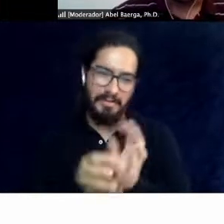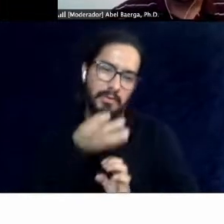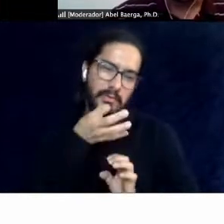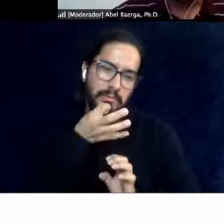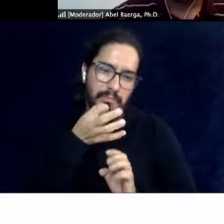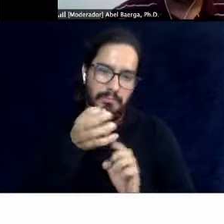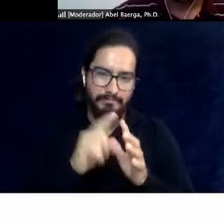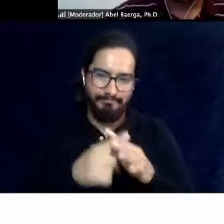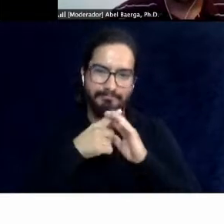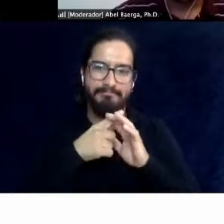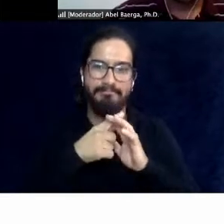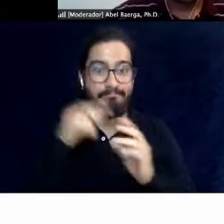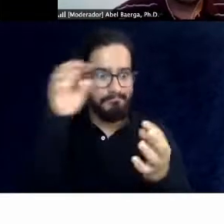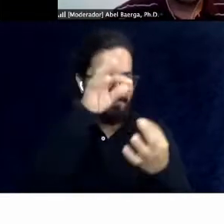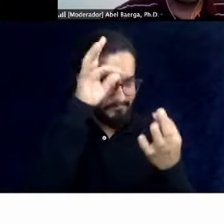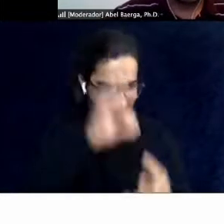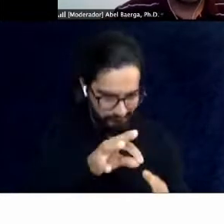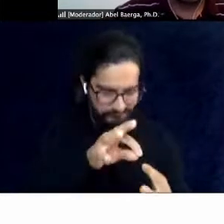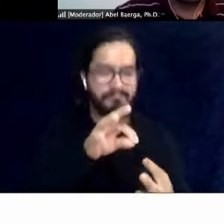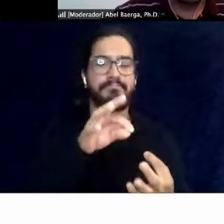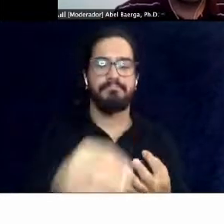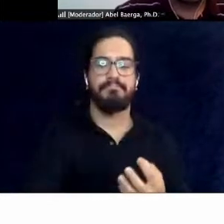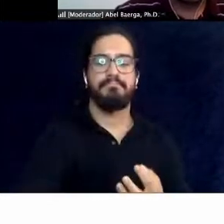Perfecto. Perfecto.